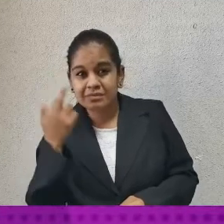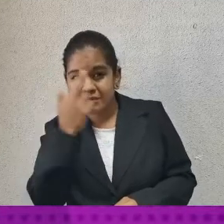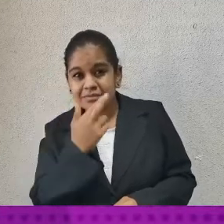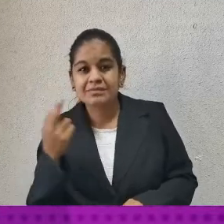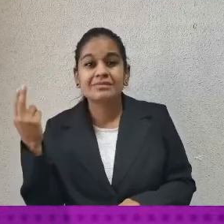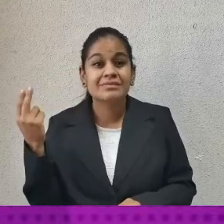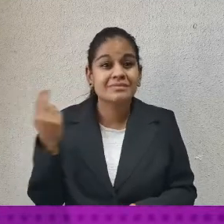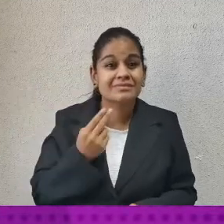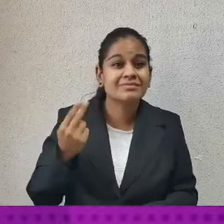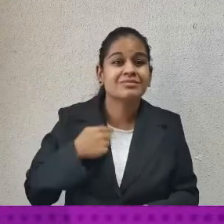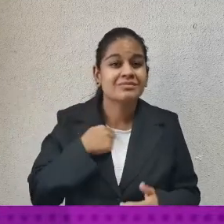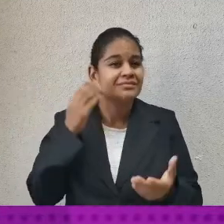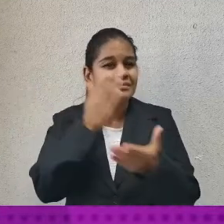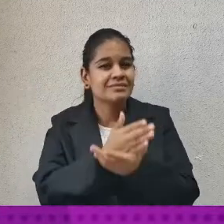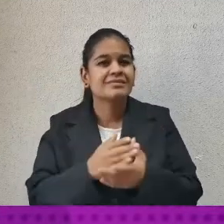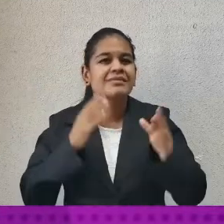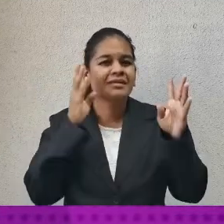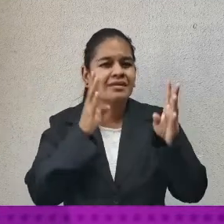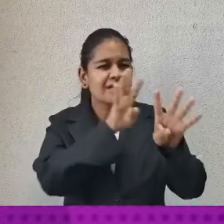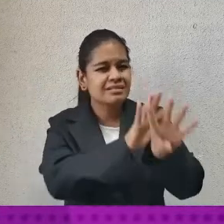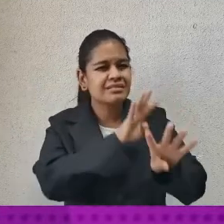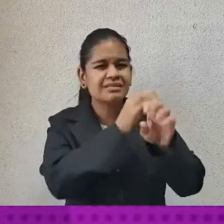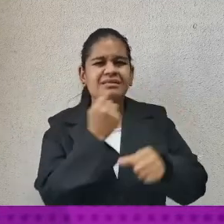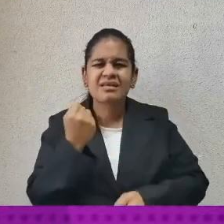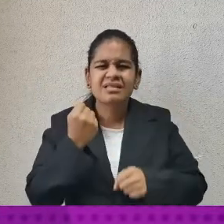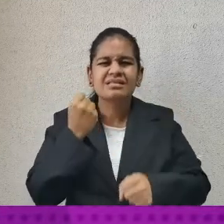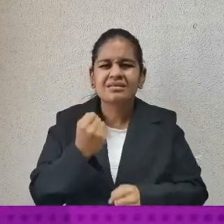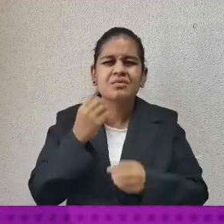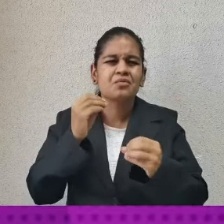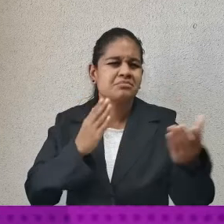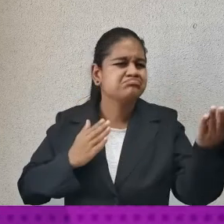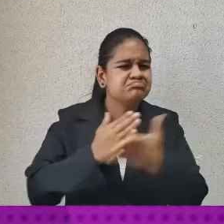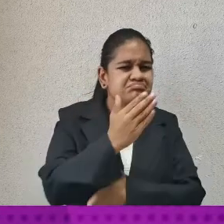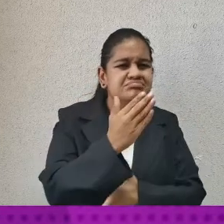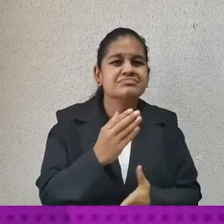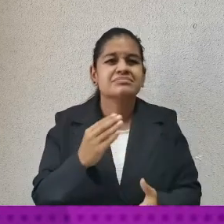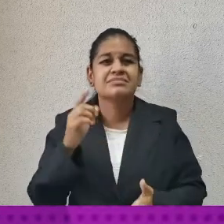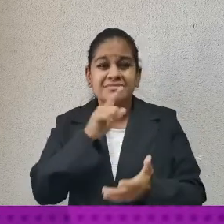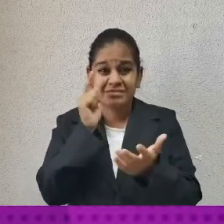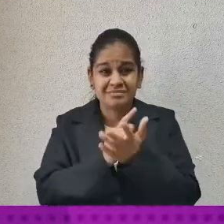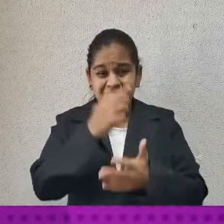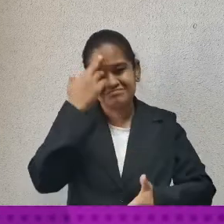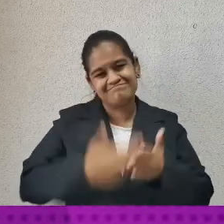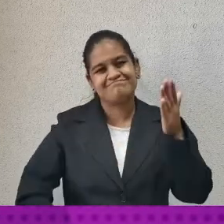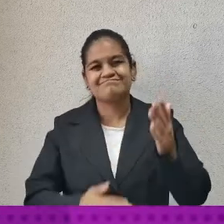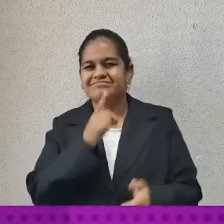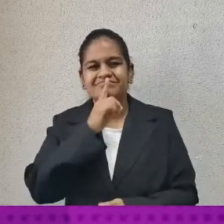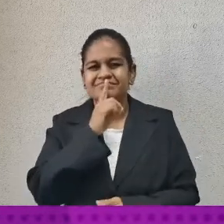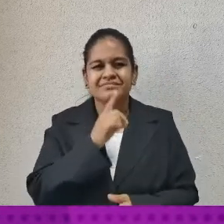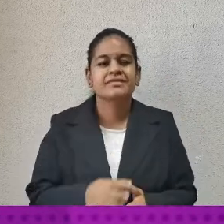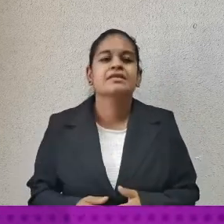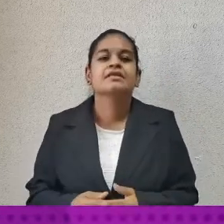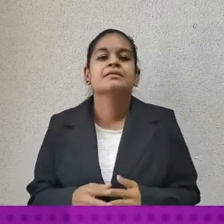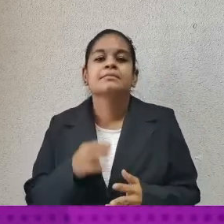tiene necesidad de irse a manifestar, no tiene necesidad de hacer ningún acto de violencia, no. Lo que va a tener que hacer es seguir el cauce